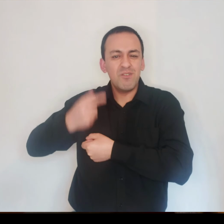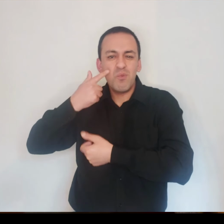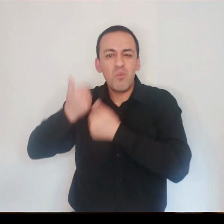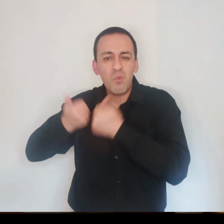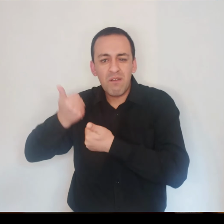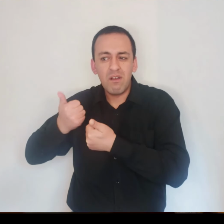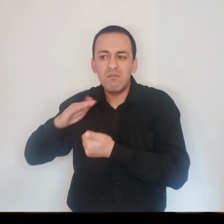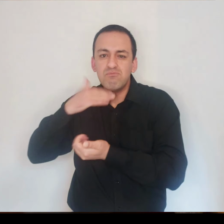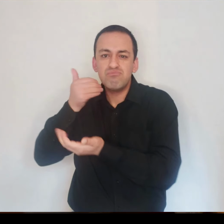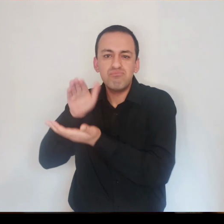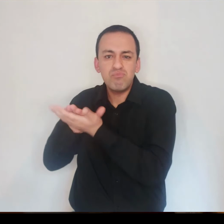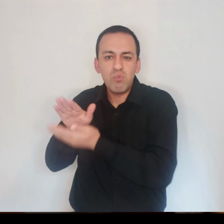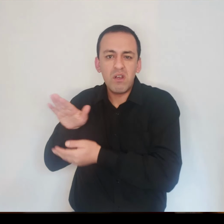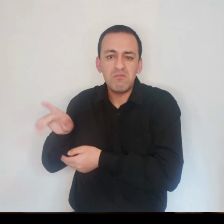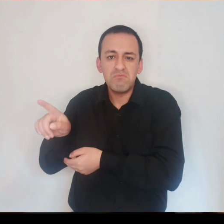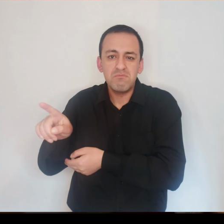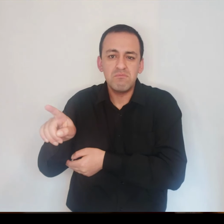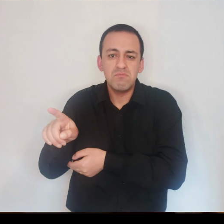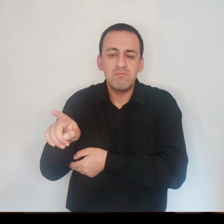Y todos murieron haciendo su trabajo.